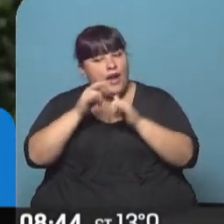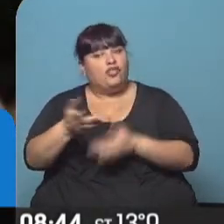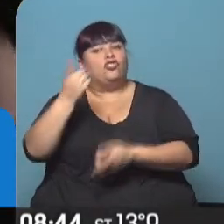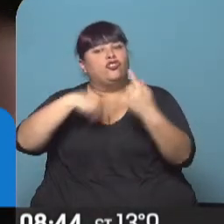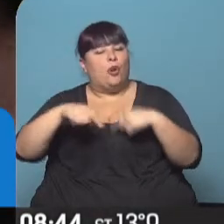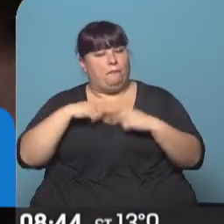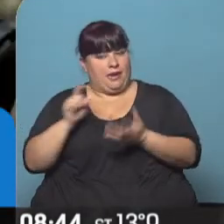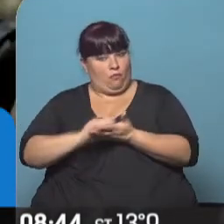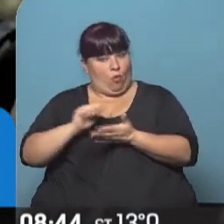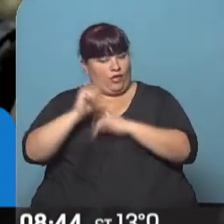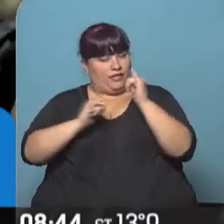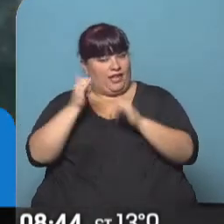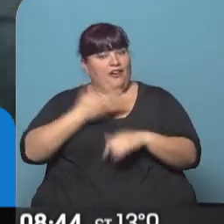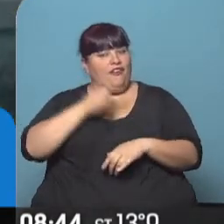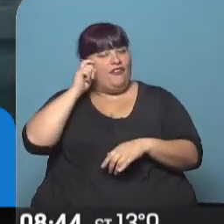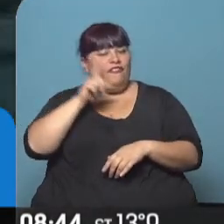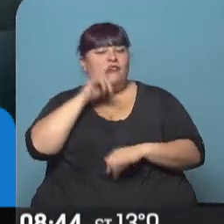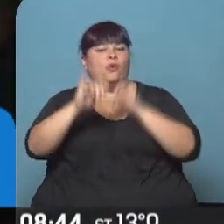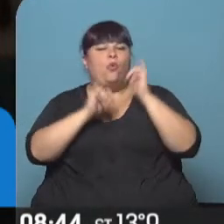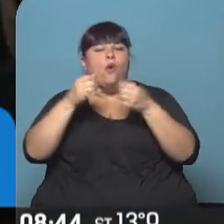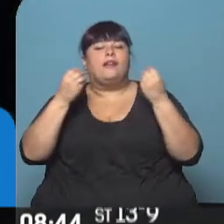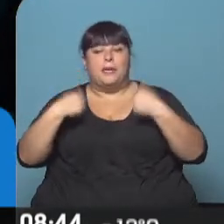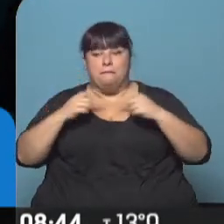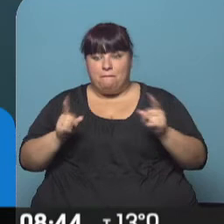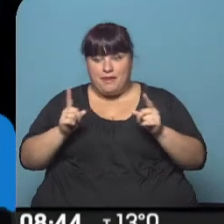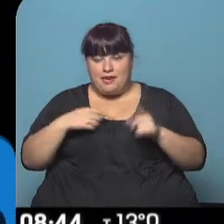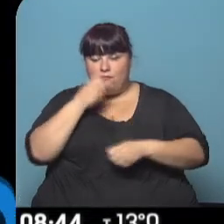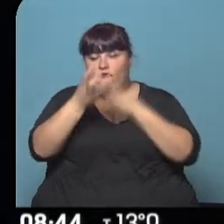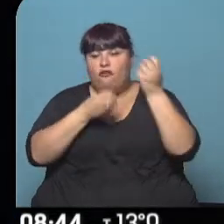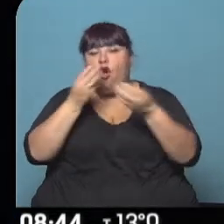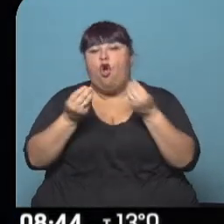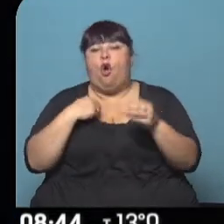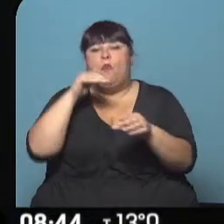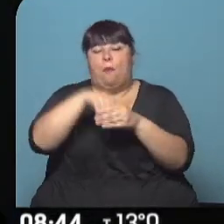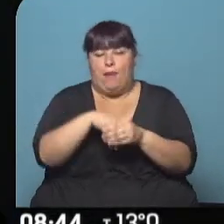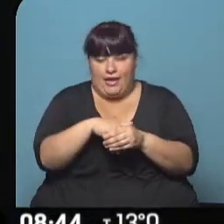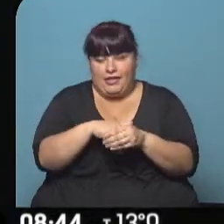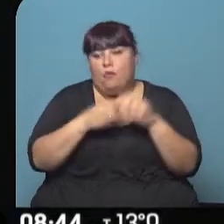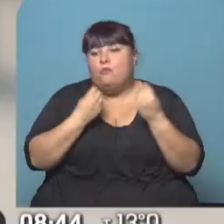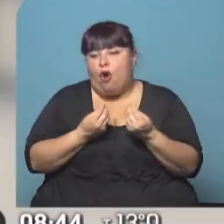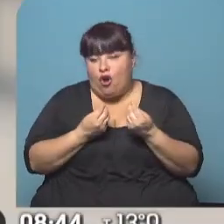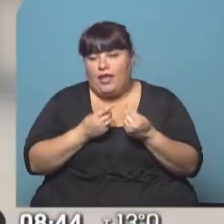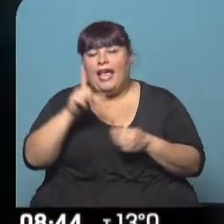la autobiografía de Mark Felt, mostrando precisamente cuál fue su intervención y por qué.